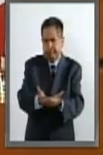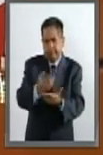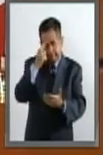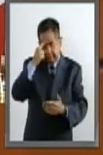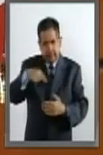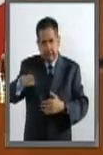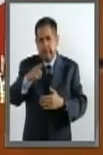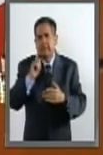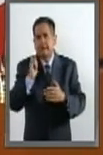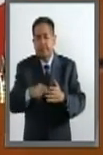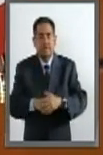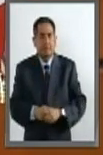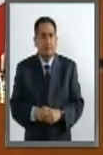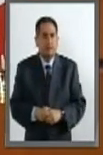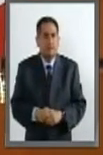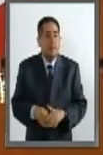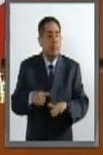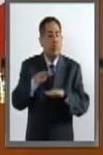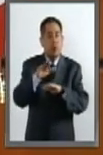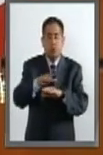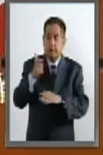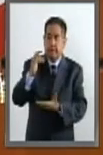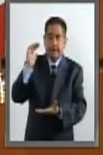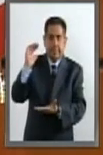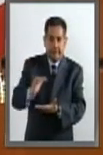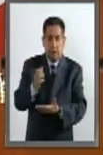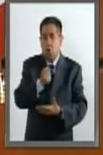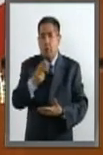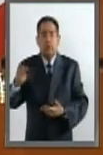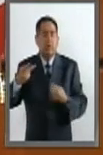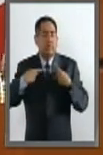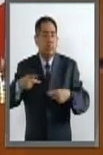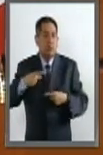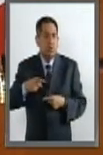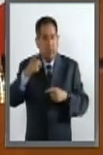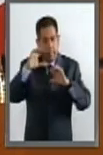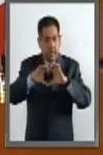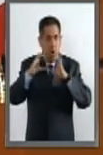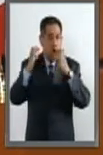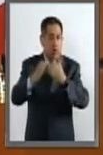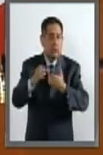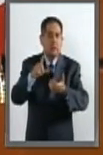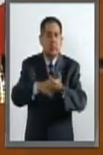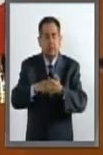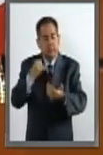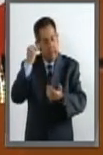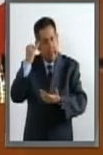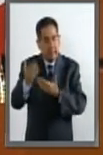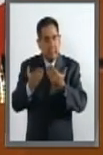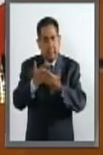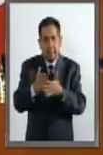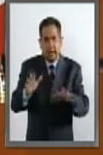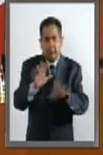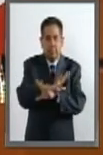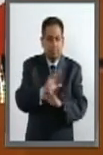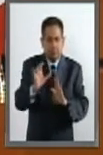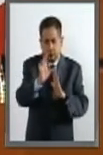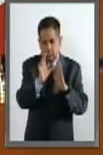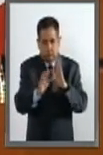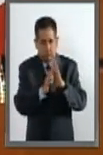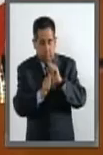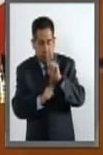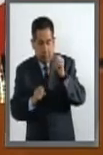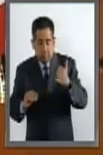lo siguiente. En relación a la reducción de legisladores al Congreso de la Unión, proponemos reformar la Constitución